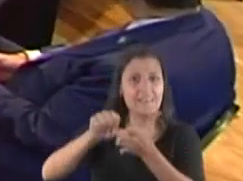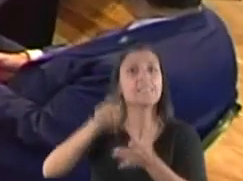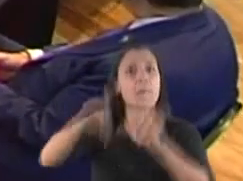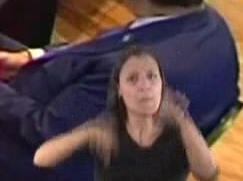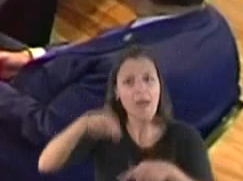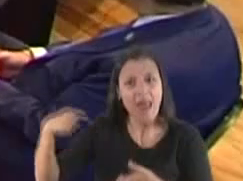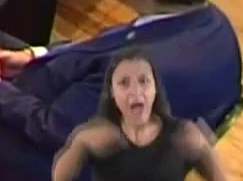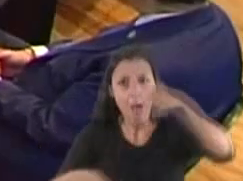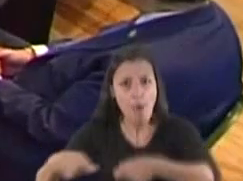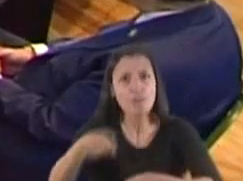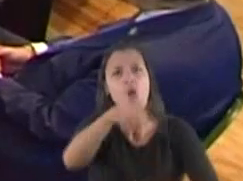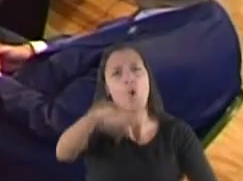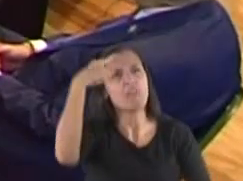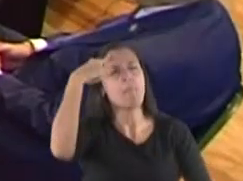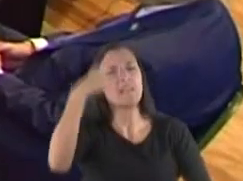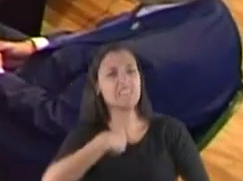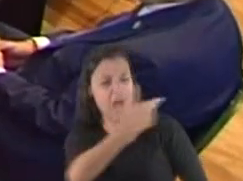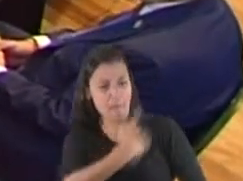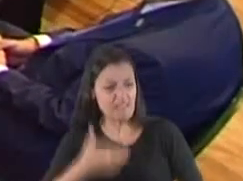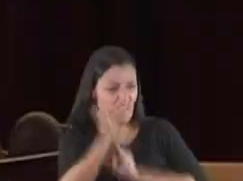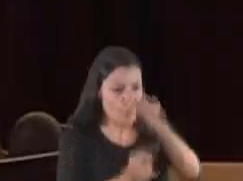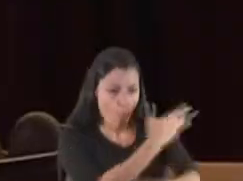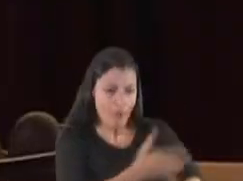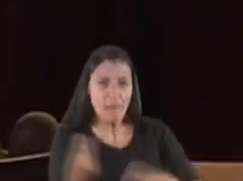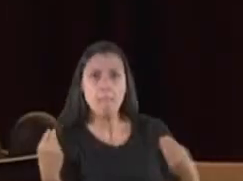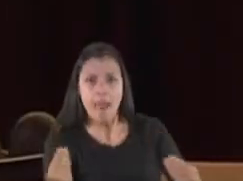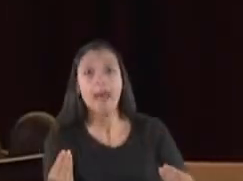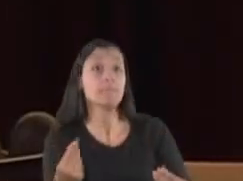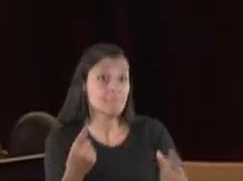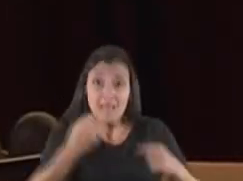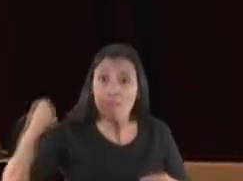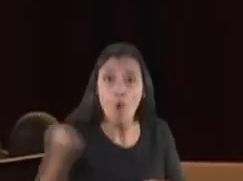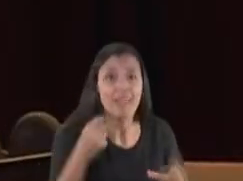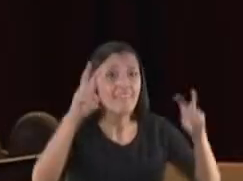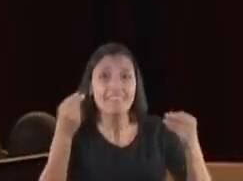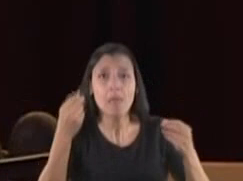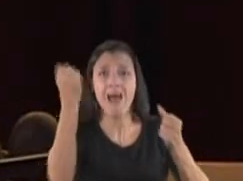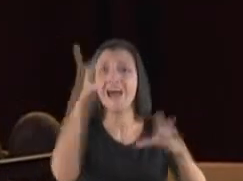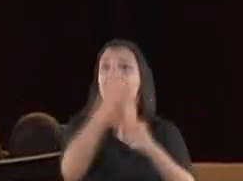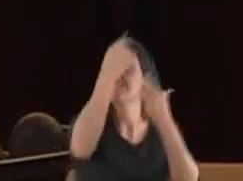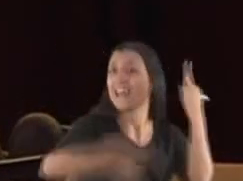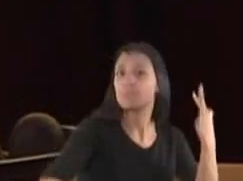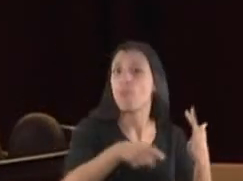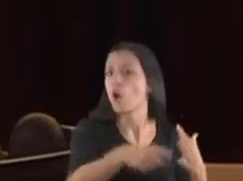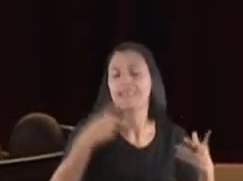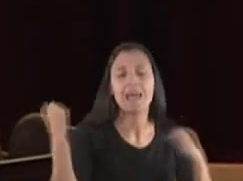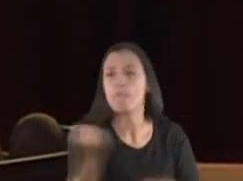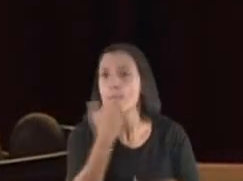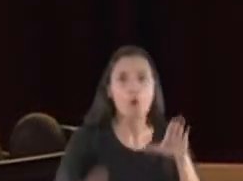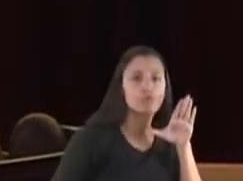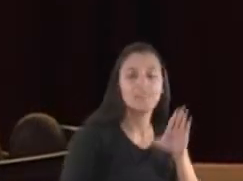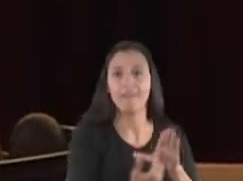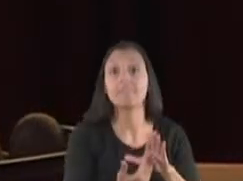Y ustedes dirán, ¿por qué me habla de todo esto? Y porque la necesidad del transporte ahí se multiplica. Se hace mucho más